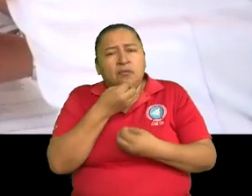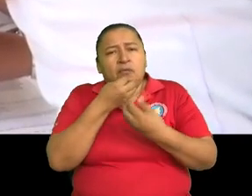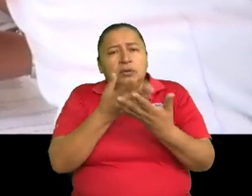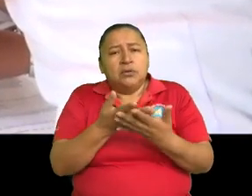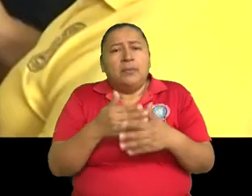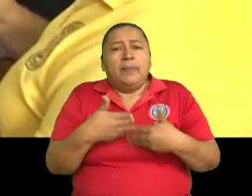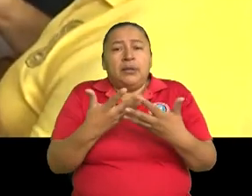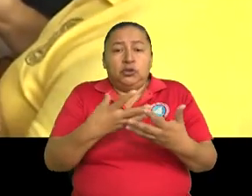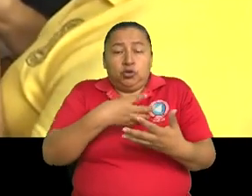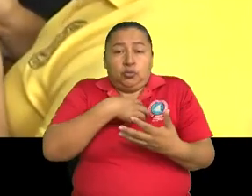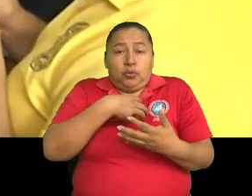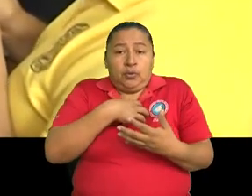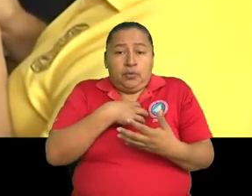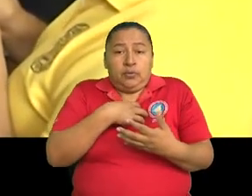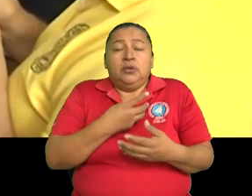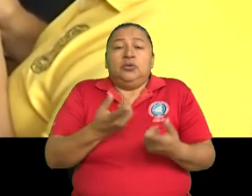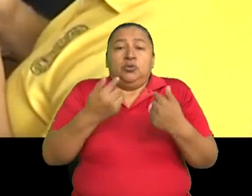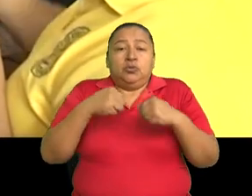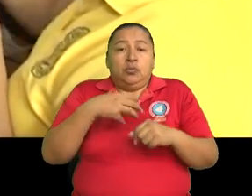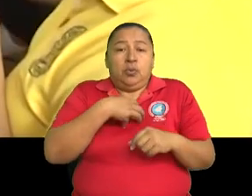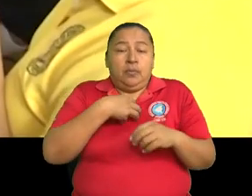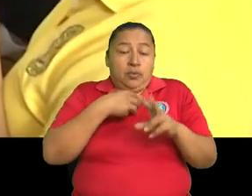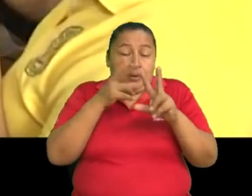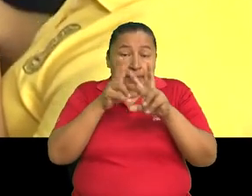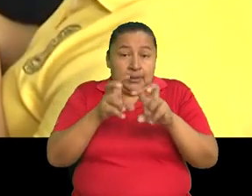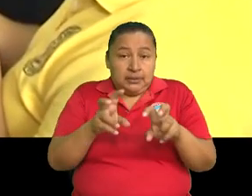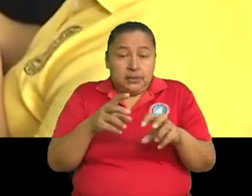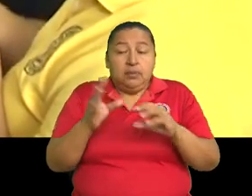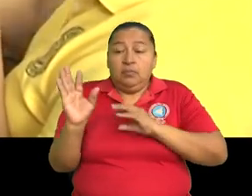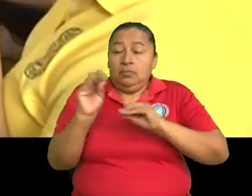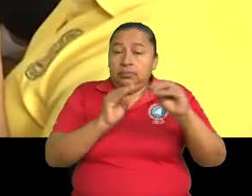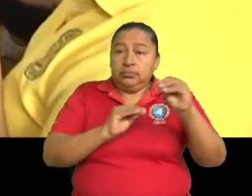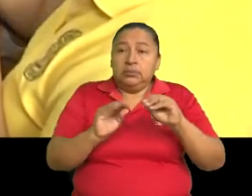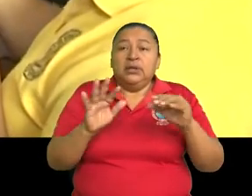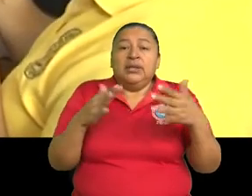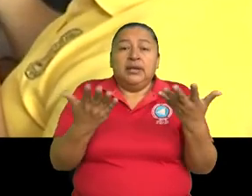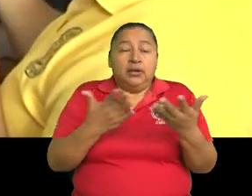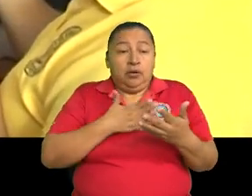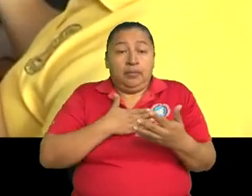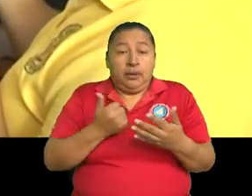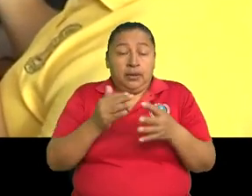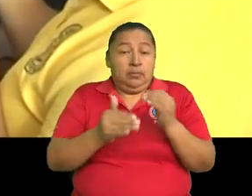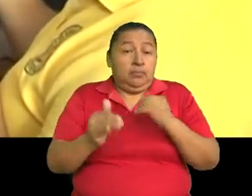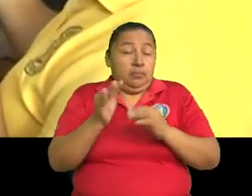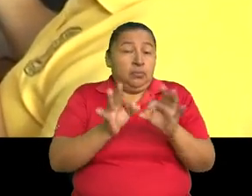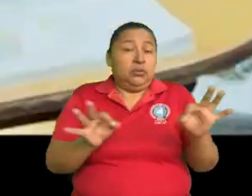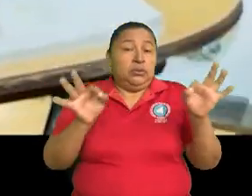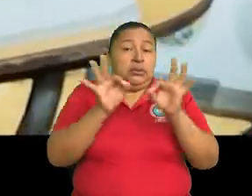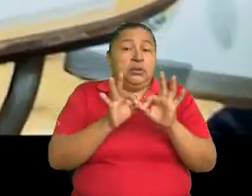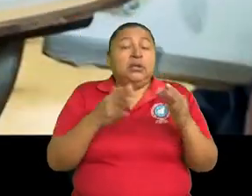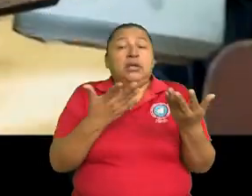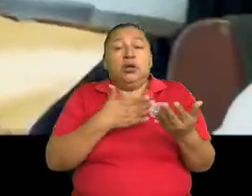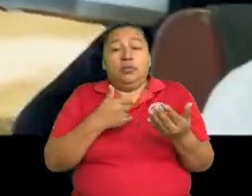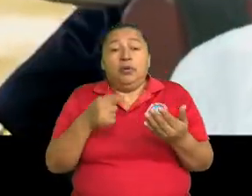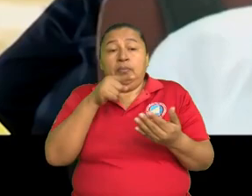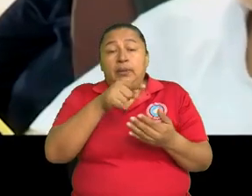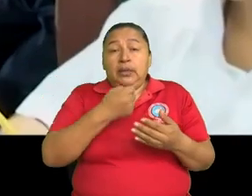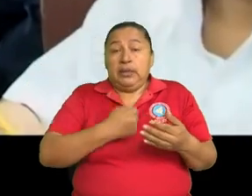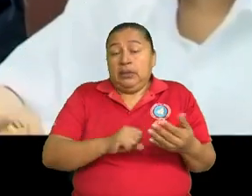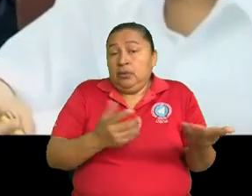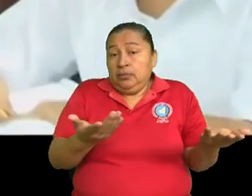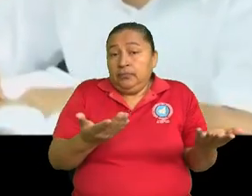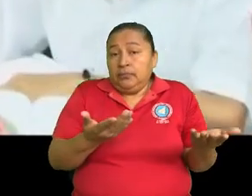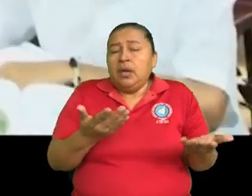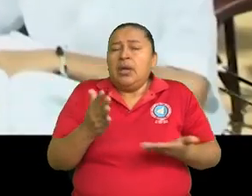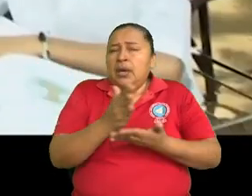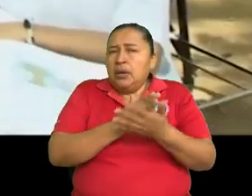incluso para hacer su propio análisis y conversar en familia qué es lo más importante o qué es lo más correcto para el hijo. Entonces, es